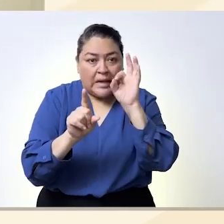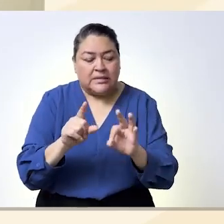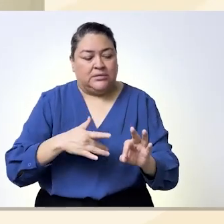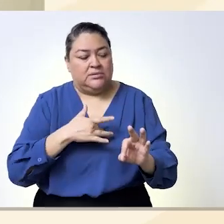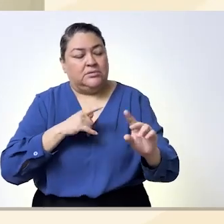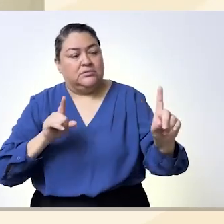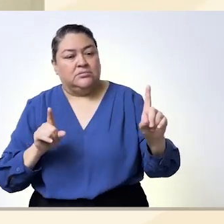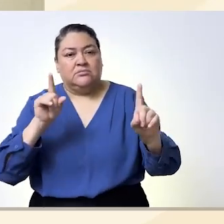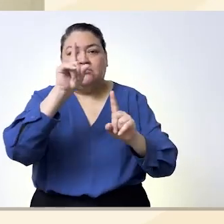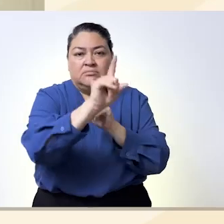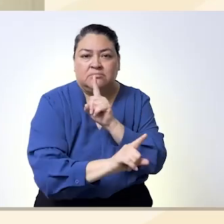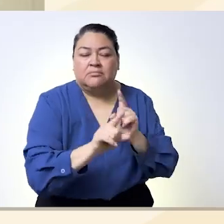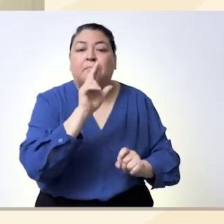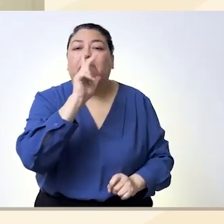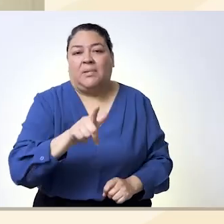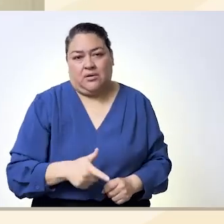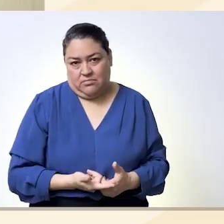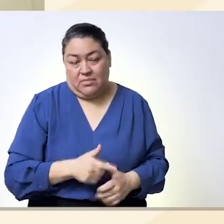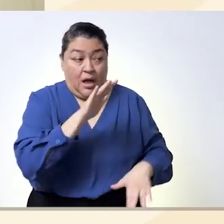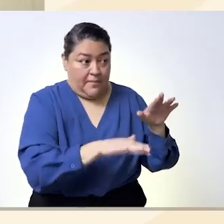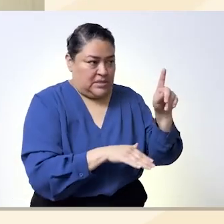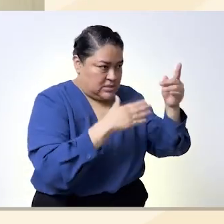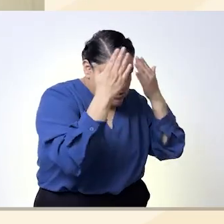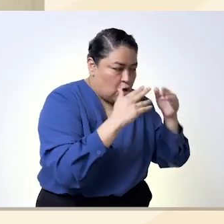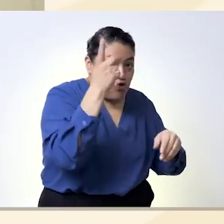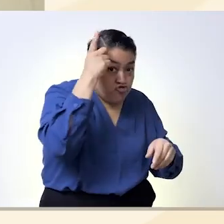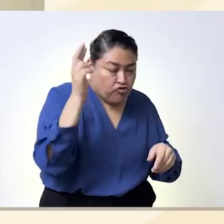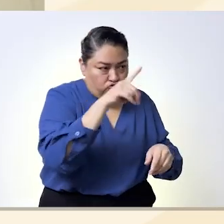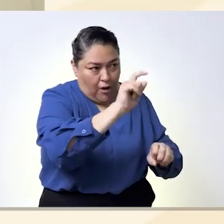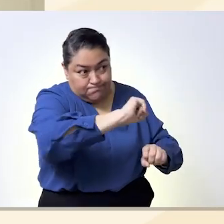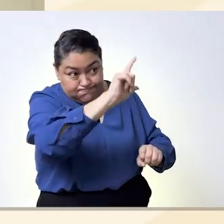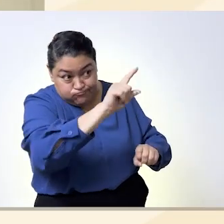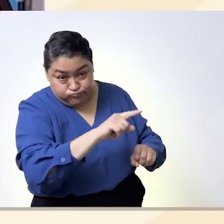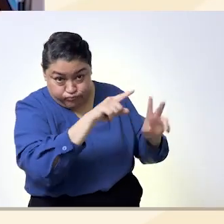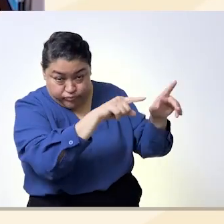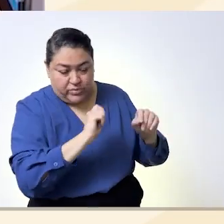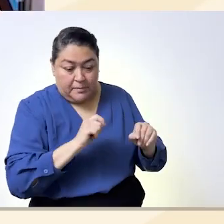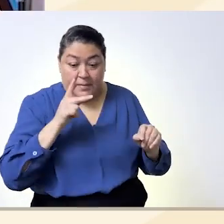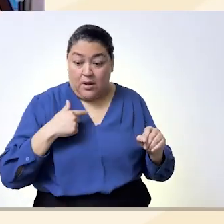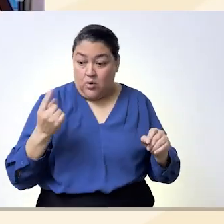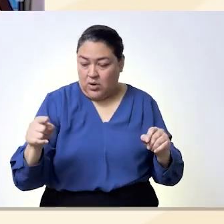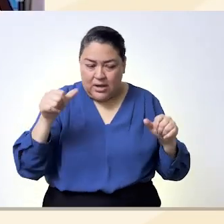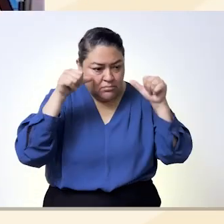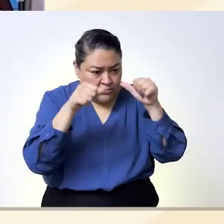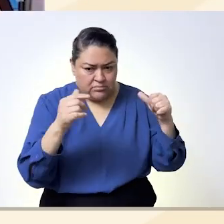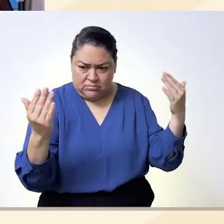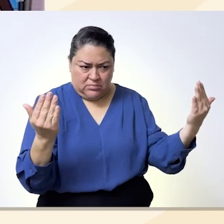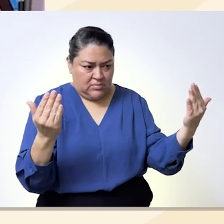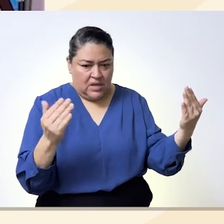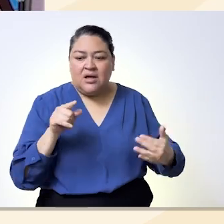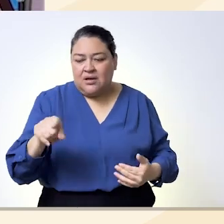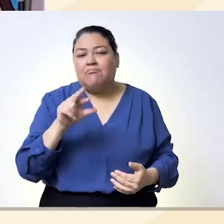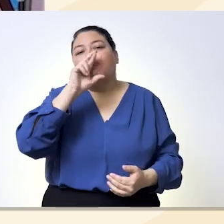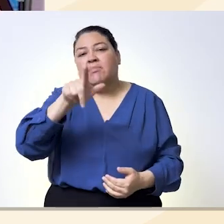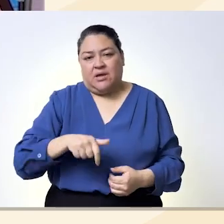4 doctorados y que no sepa hacer eso, ¿no? Exacto. Entonces, es eso, o sea, pregúntate, ¿las personas que tienes enfrente pueden existir plenamente